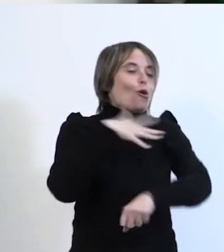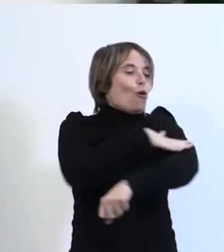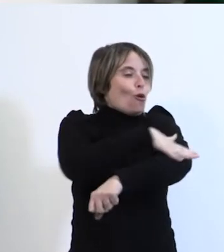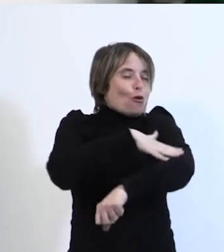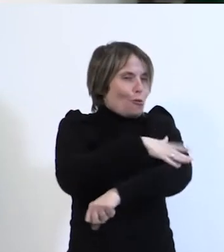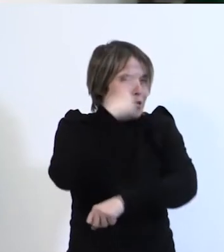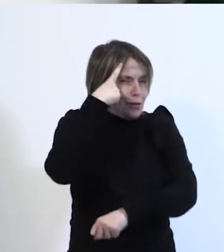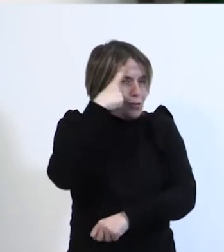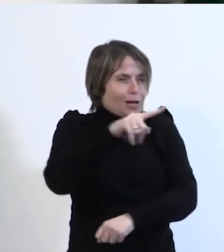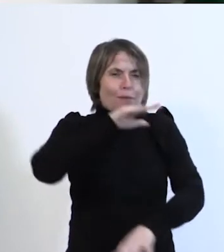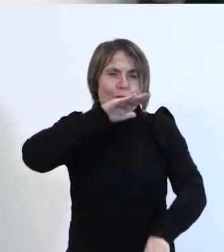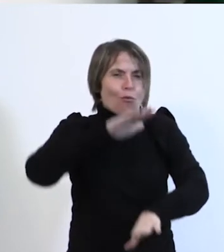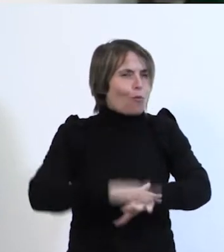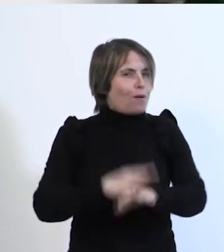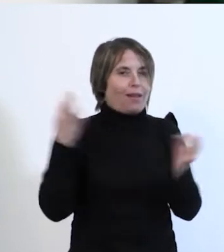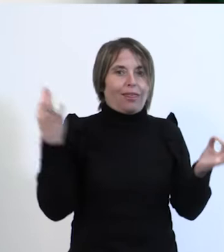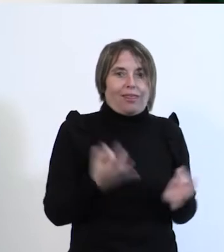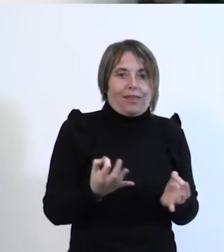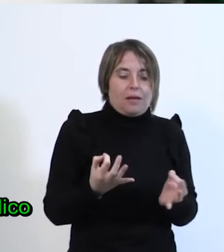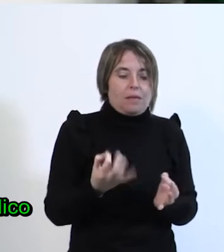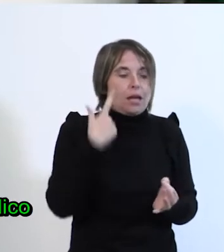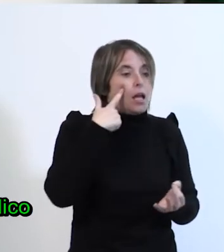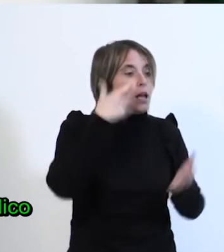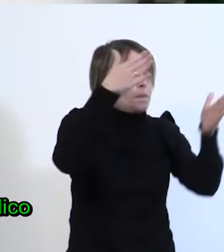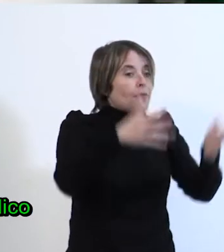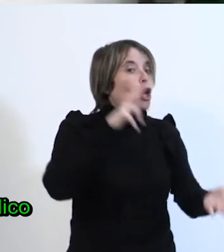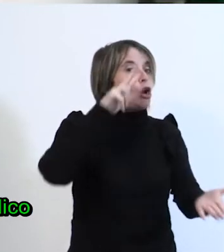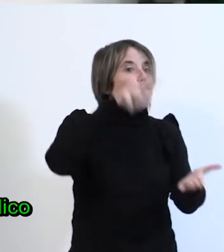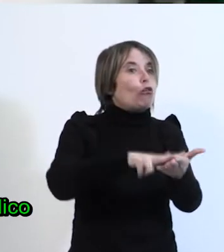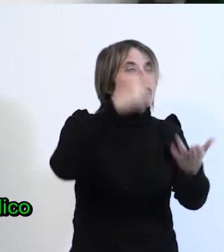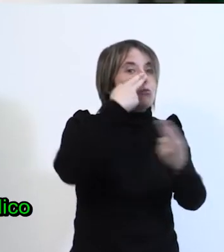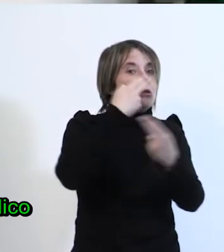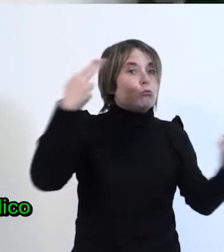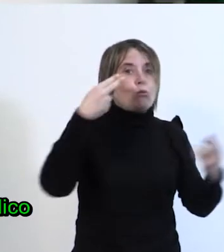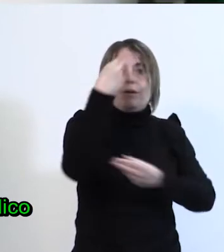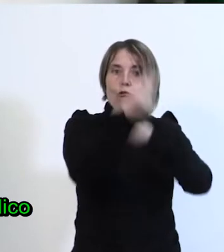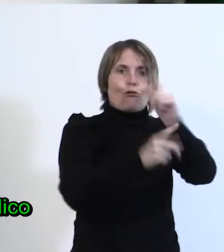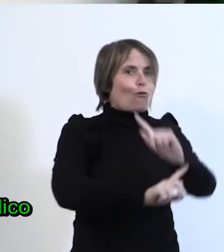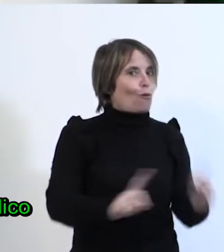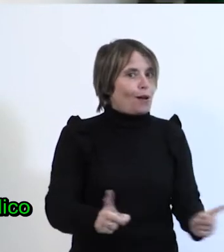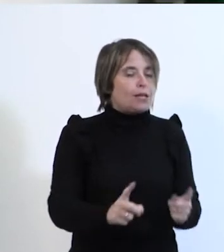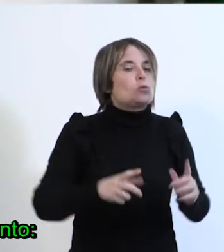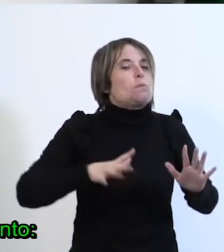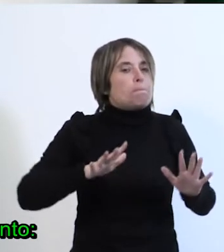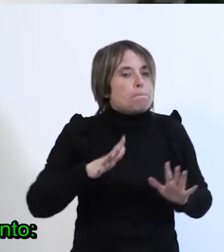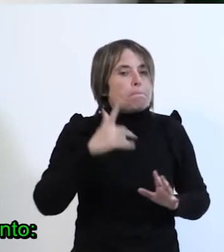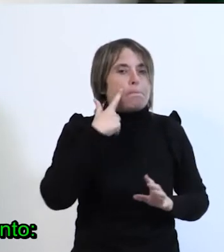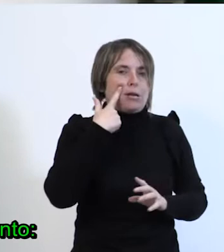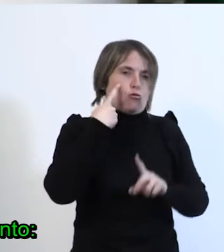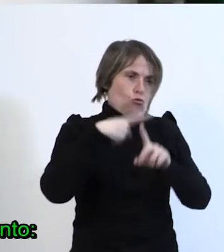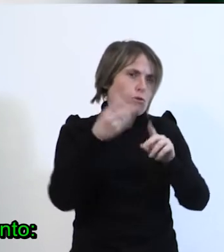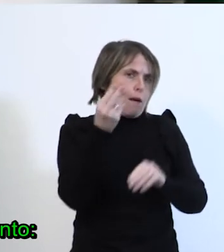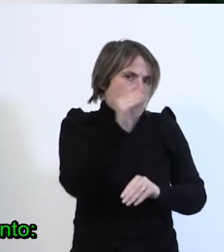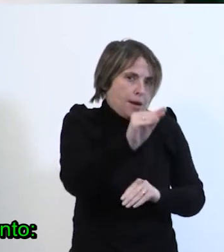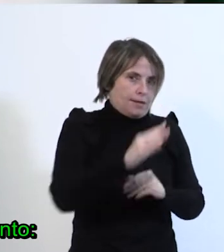El gobierno sabe que la tiene que cumplir, no ha hecho el reconocimiento público que tiene que hacer, pero quiero